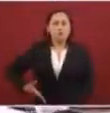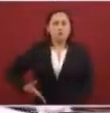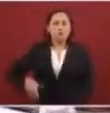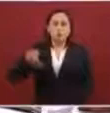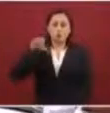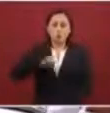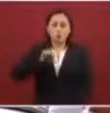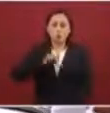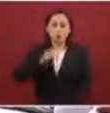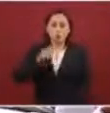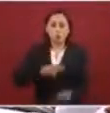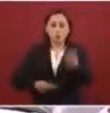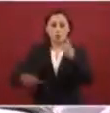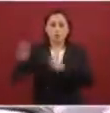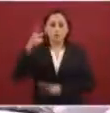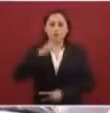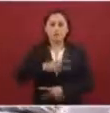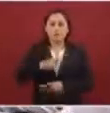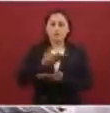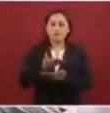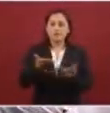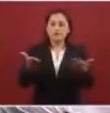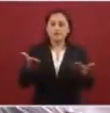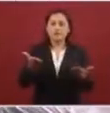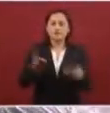participar en esta ceremonia